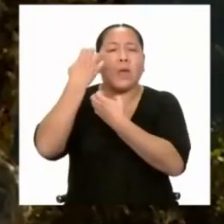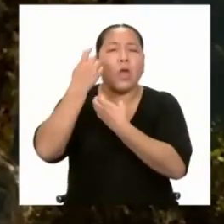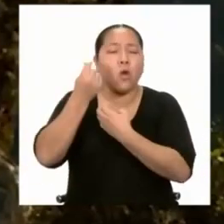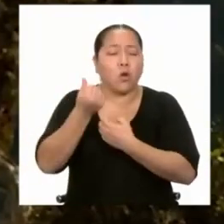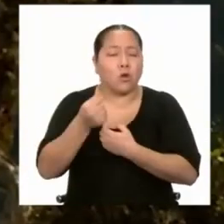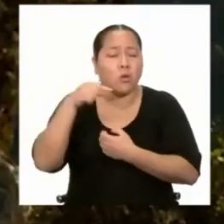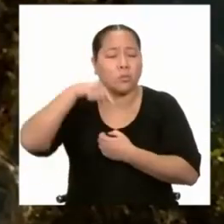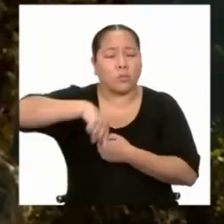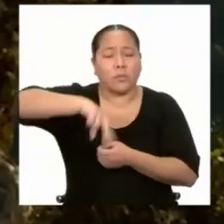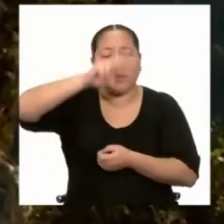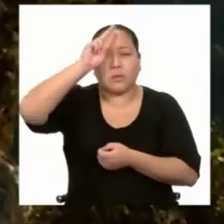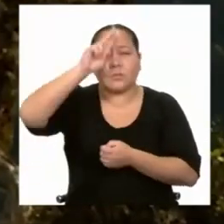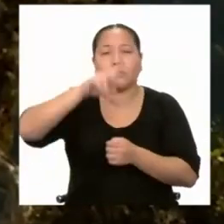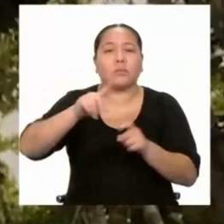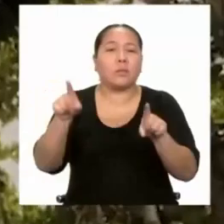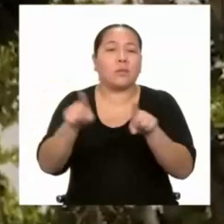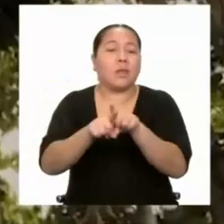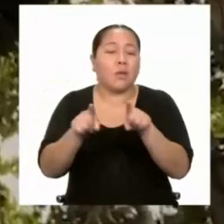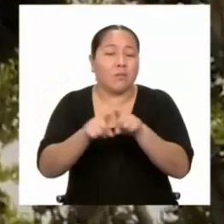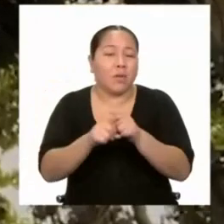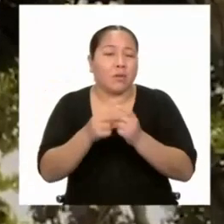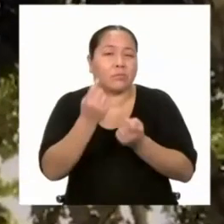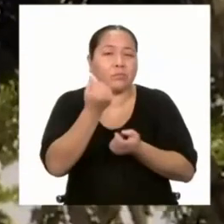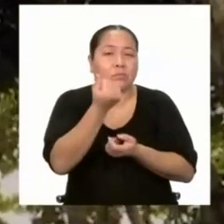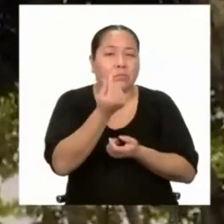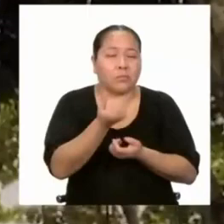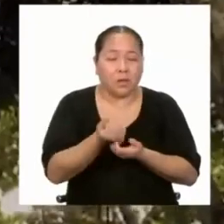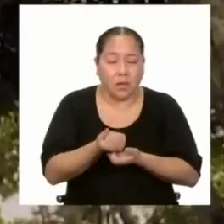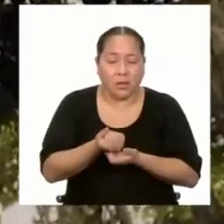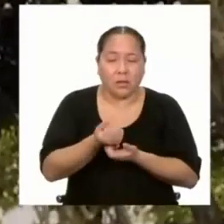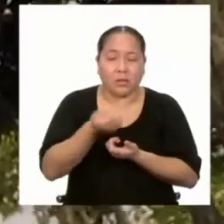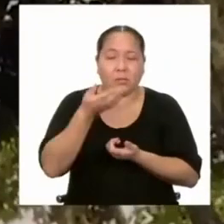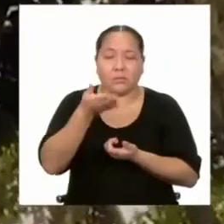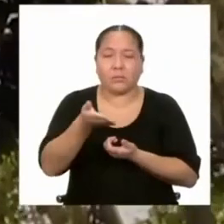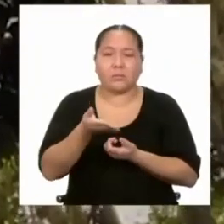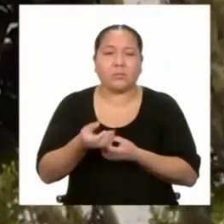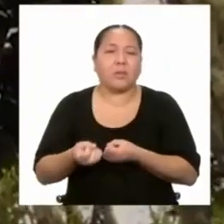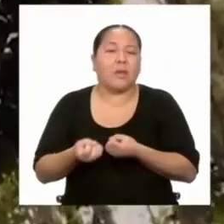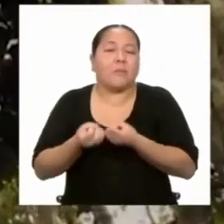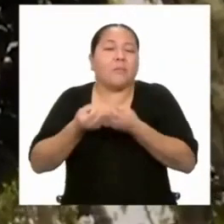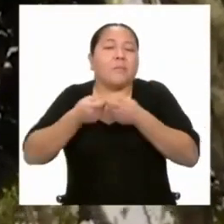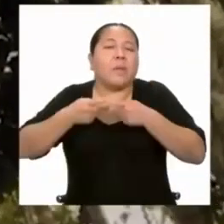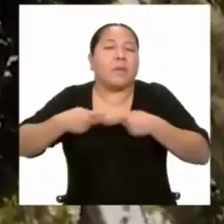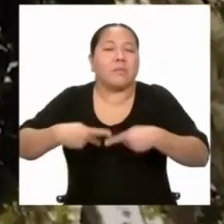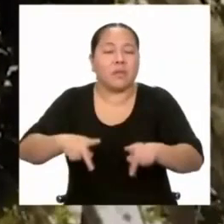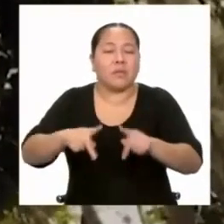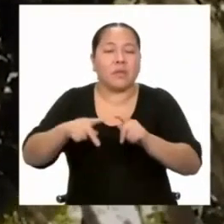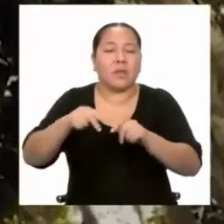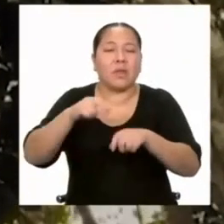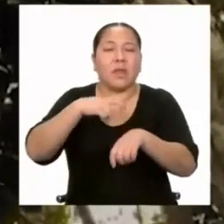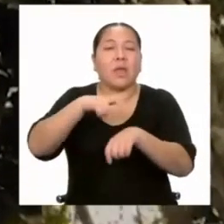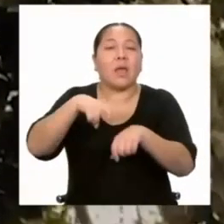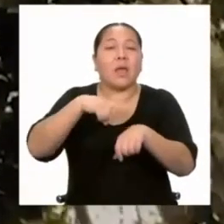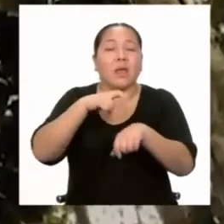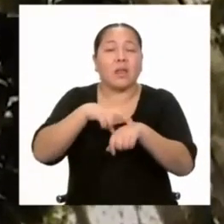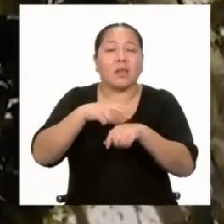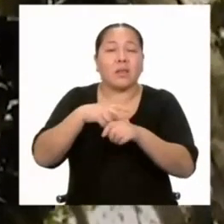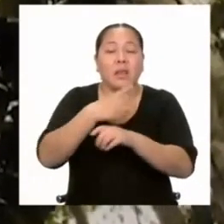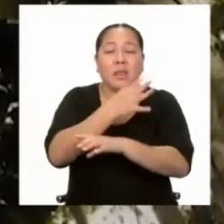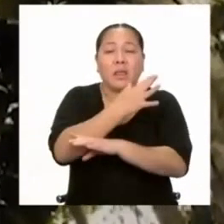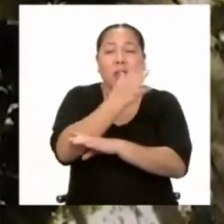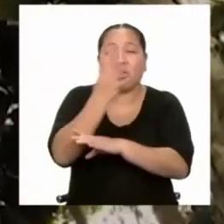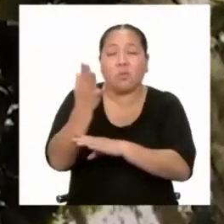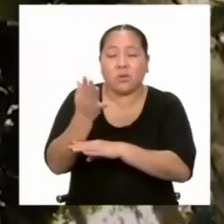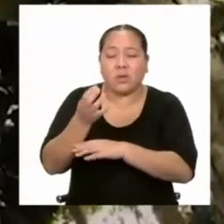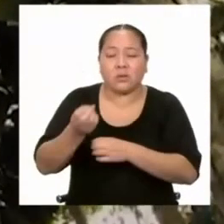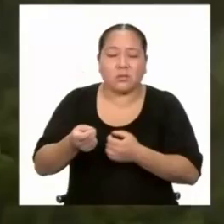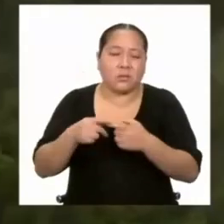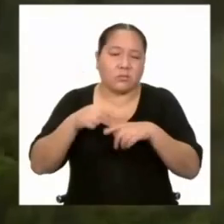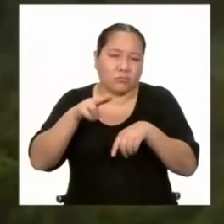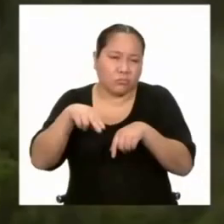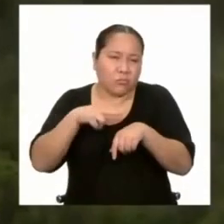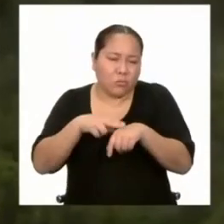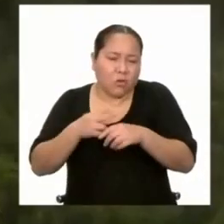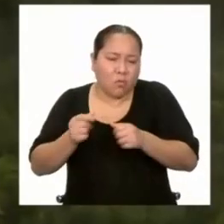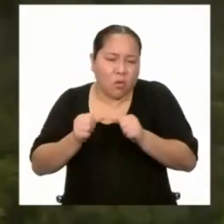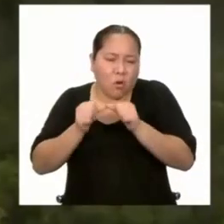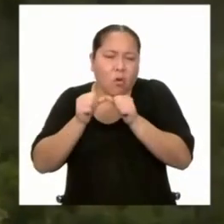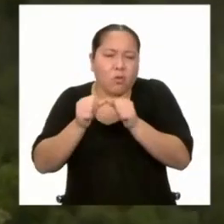Pero también hay dinero de por medio, simplemente en dejar que la naturaleza haga lo que hace naturalmente.